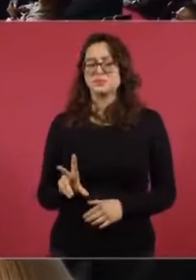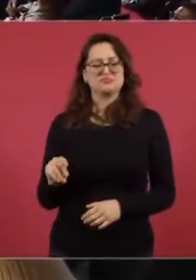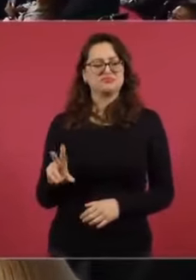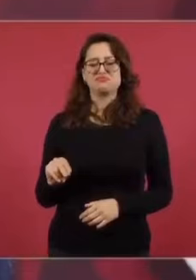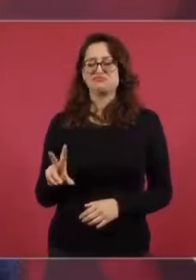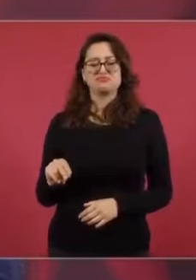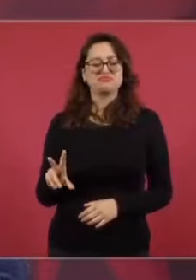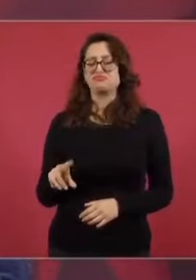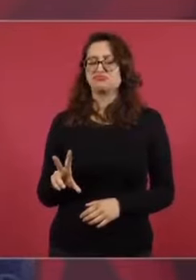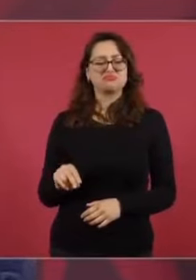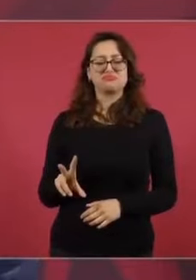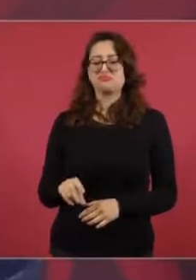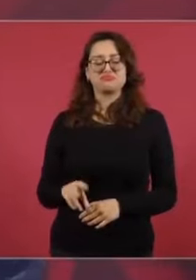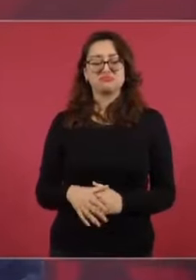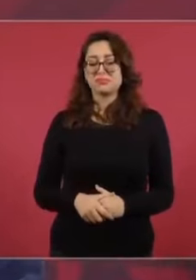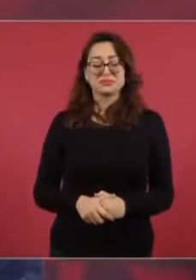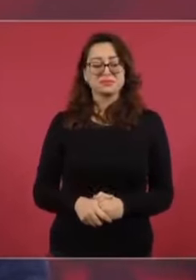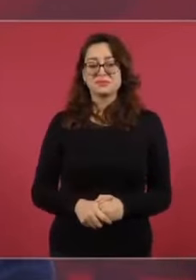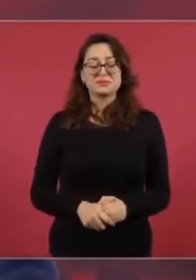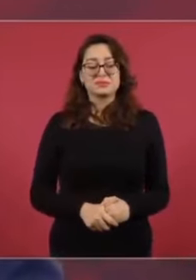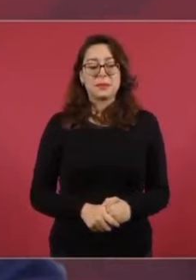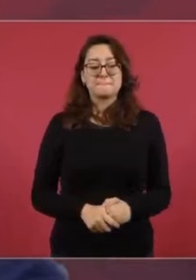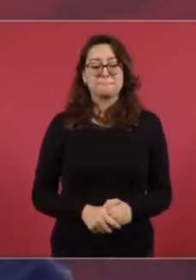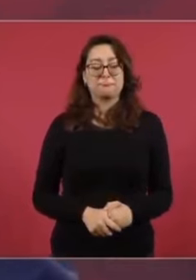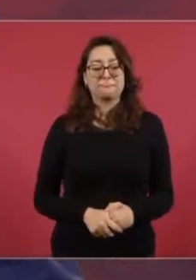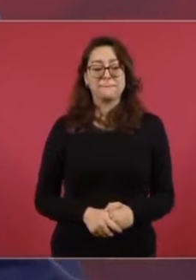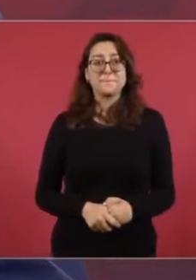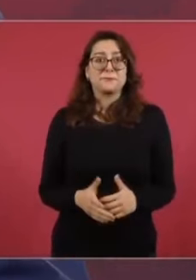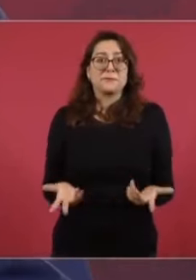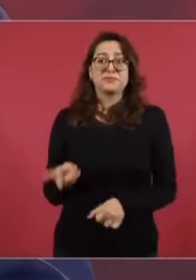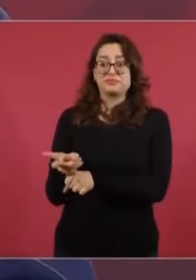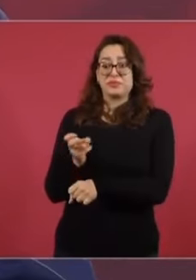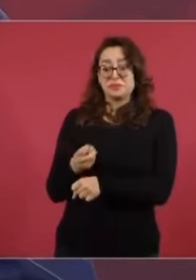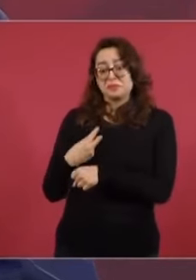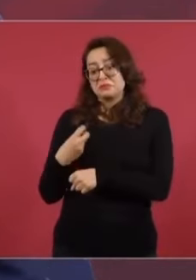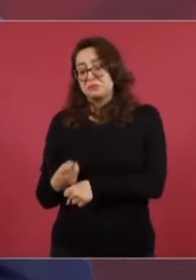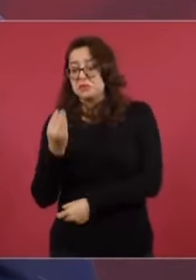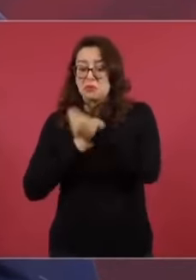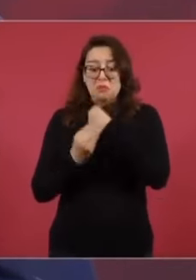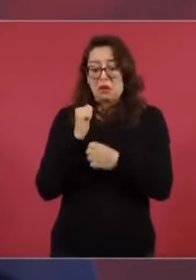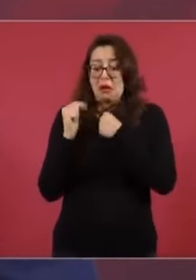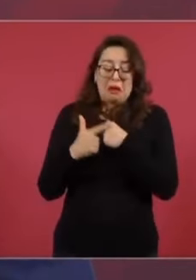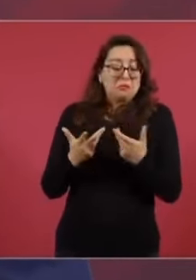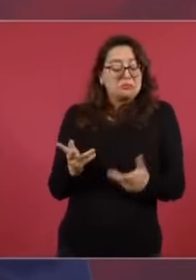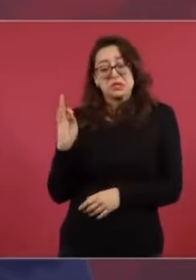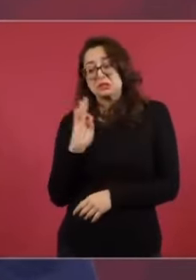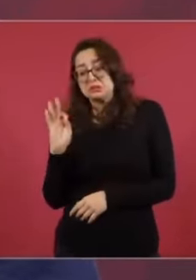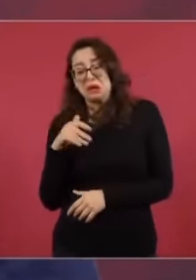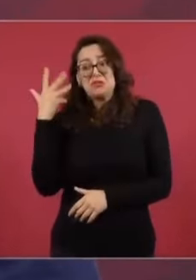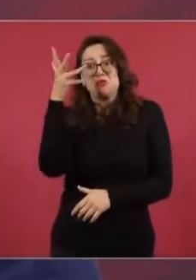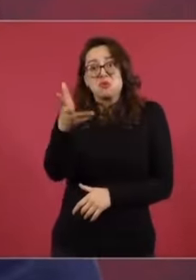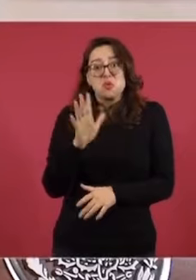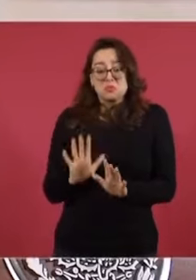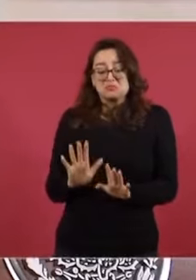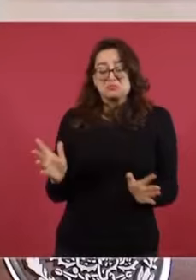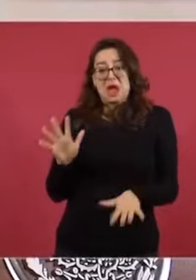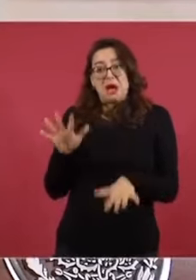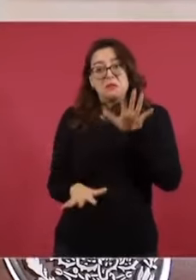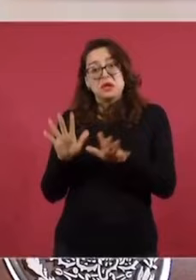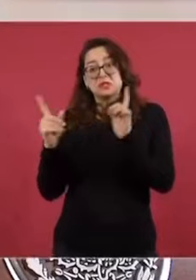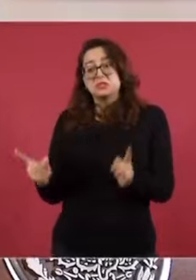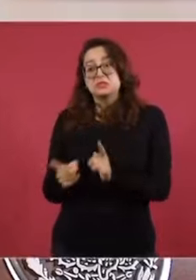No, cuando se pueda, que sea que pues yo la pueda invitar o ella me invite a cenar o a ir a algún lugar, pues sí, la veo.